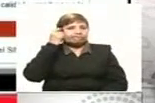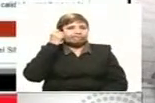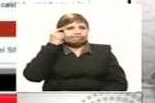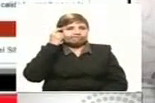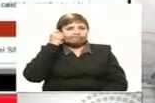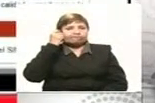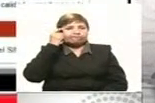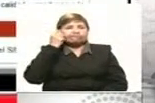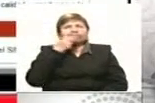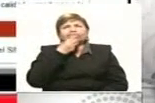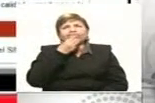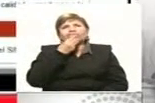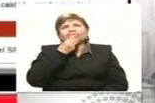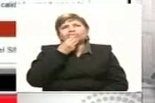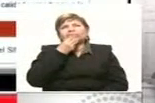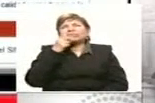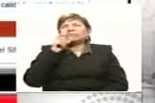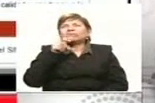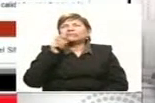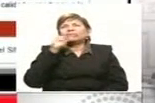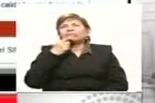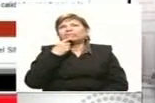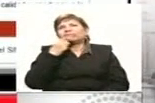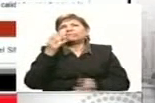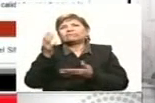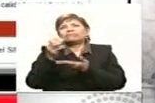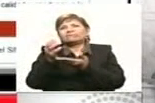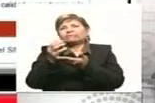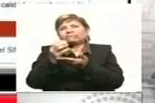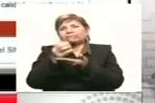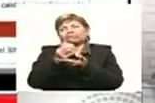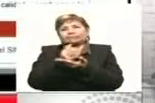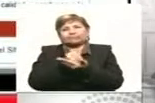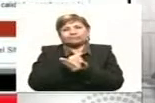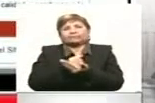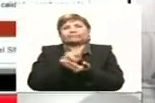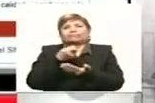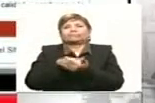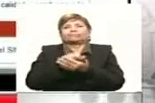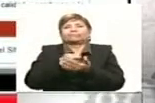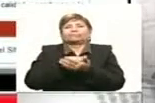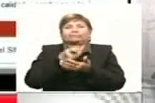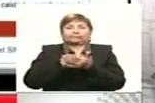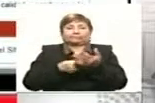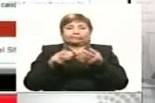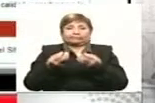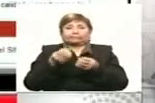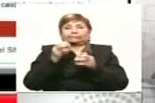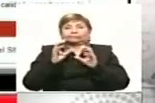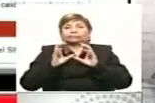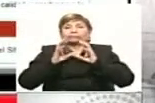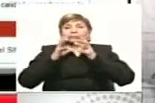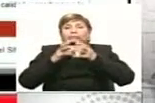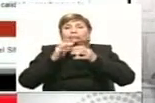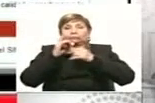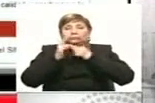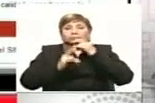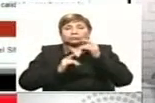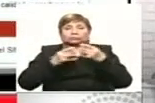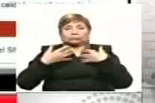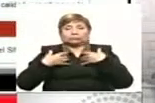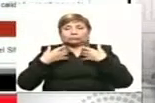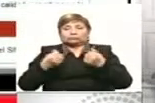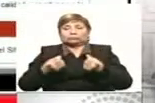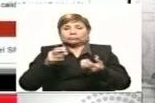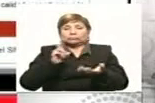básicamente, cuando hablamos de la necesidad de ajustar presupuestos, de lograr un acceso universal a los servicios de salud y a la seguridad